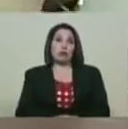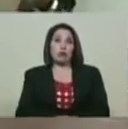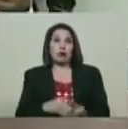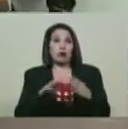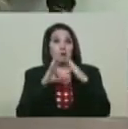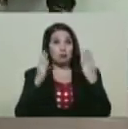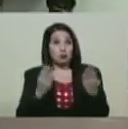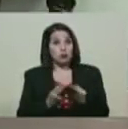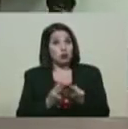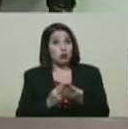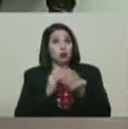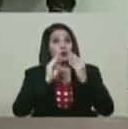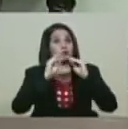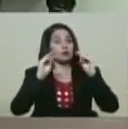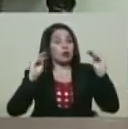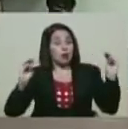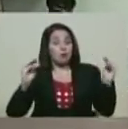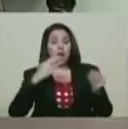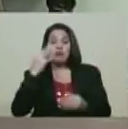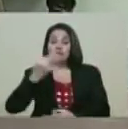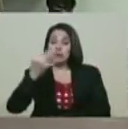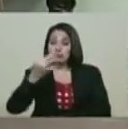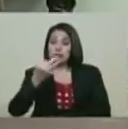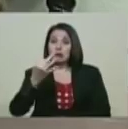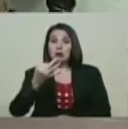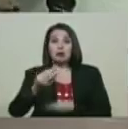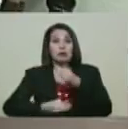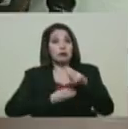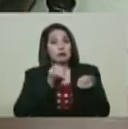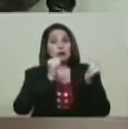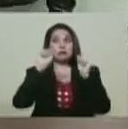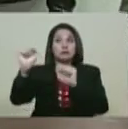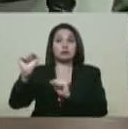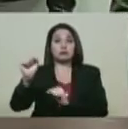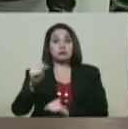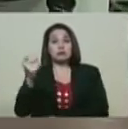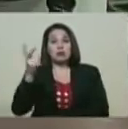Por eso yo llamo a defender la verdad de Venezuela. Aquí te doy, Jorge Rodríguez.